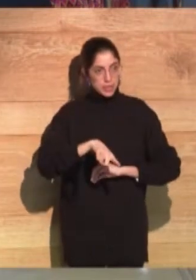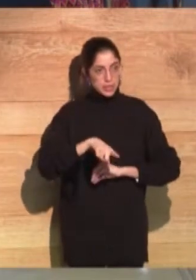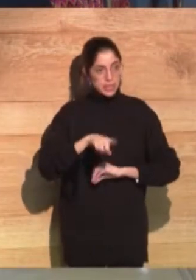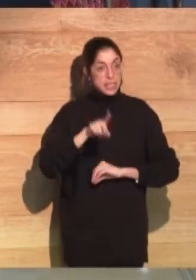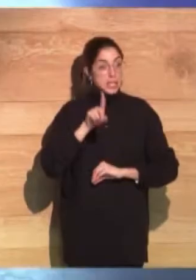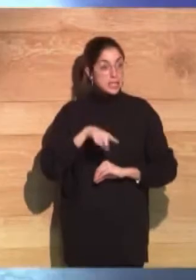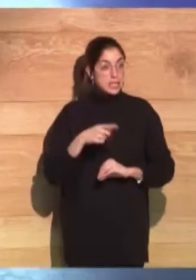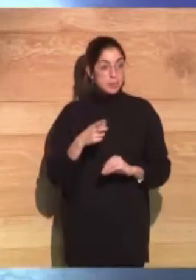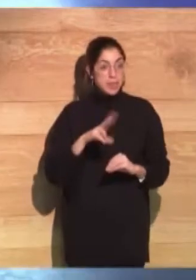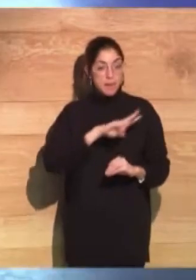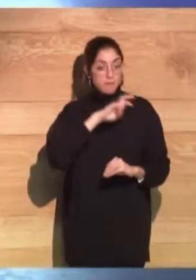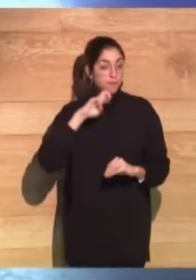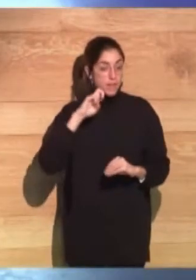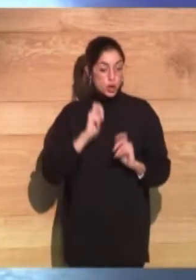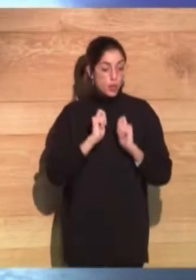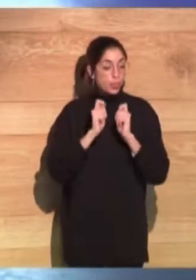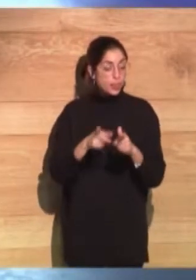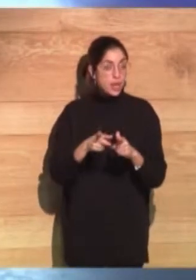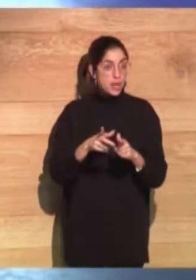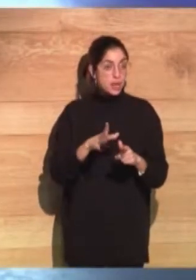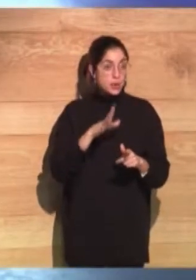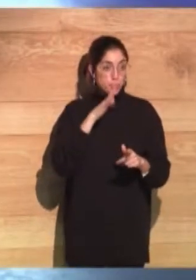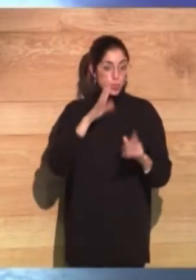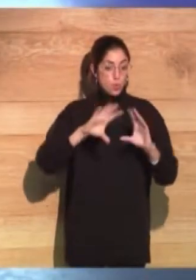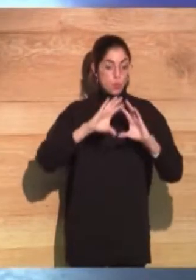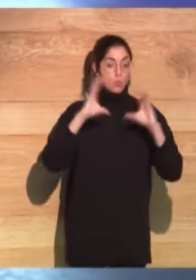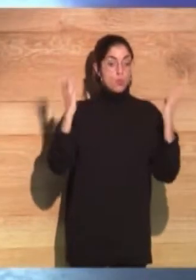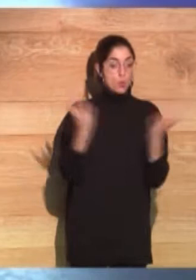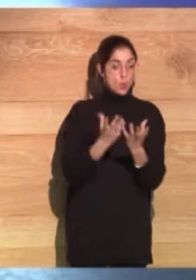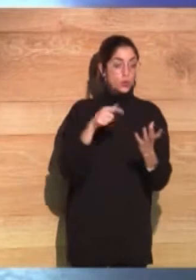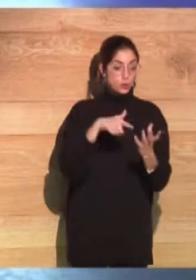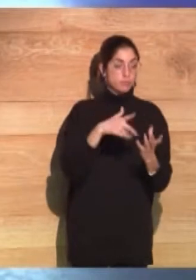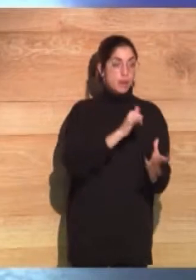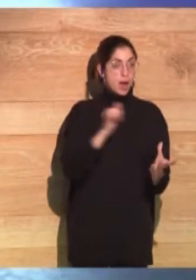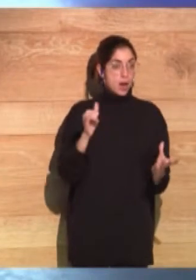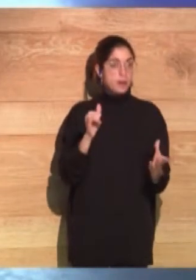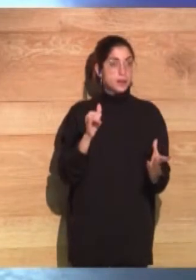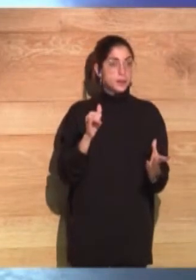apreciar por el valor que aportan a la humanidad en su conjunto. Y